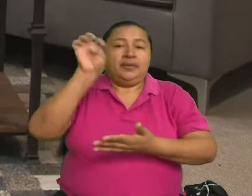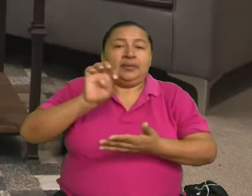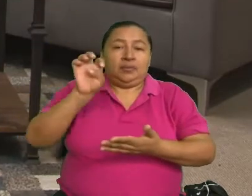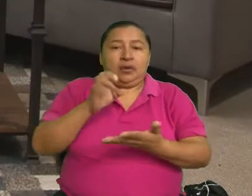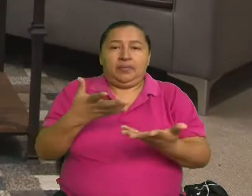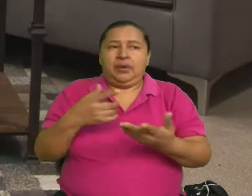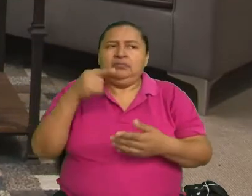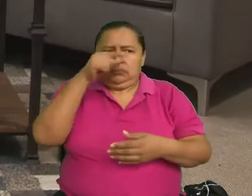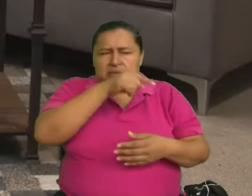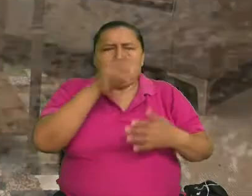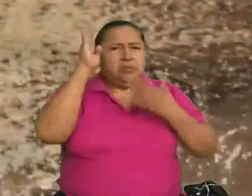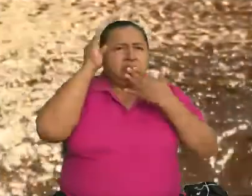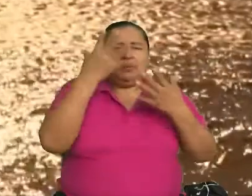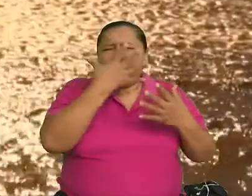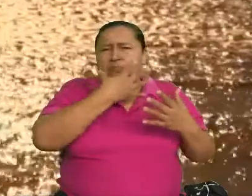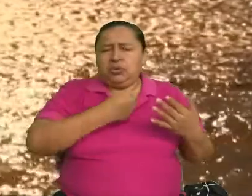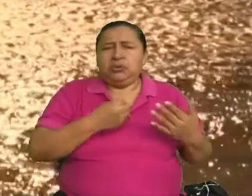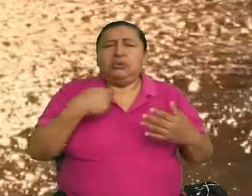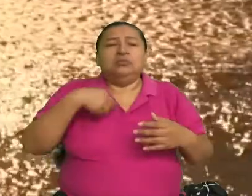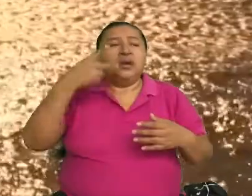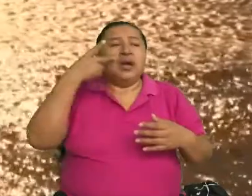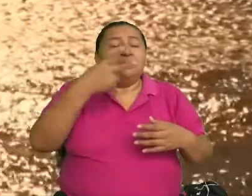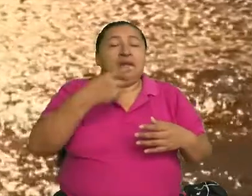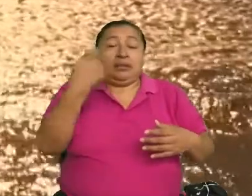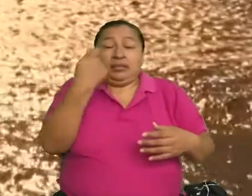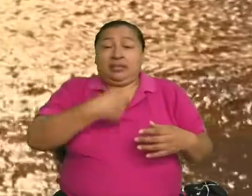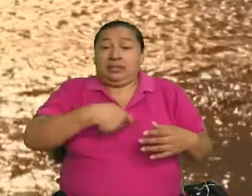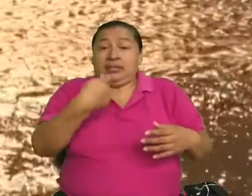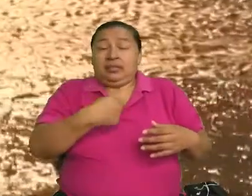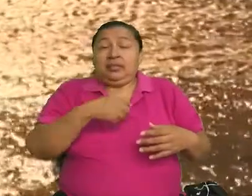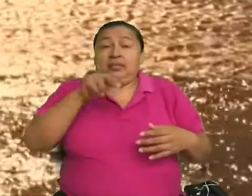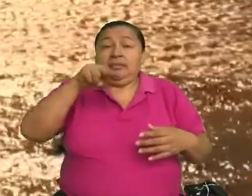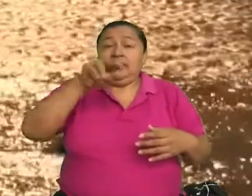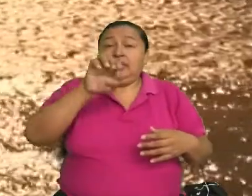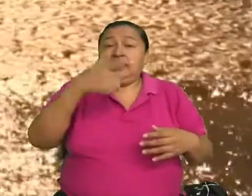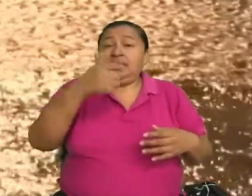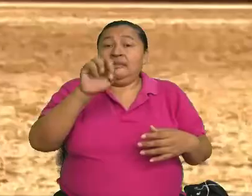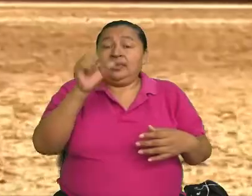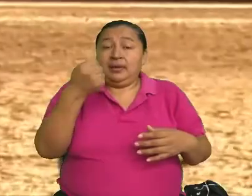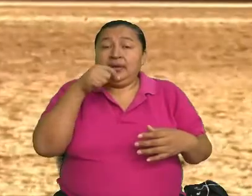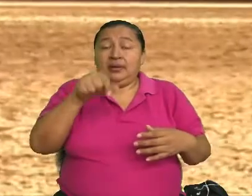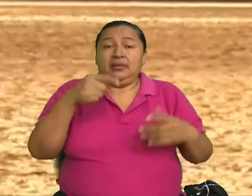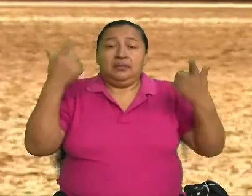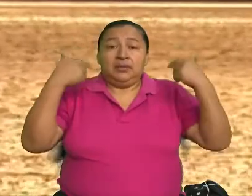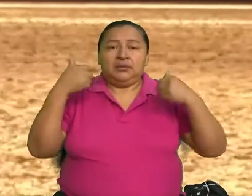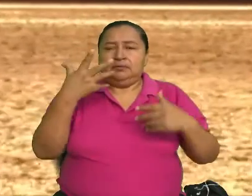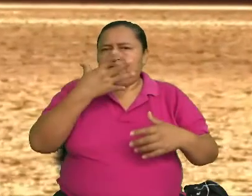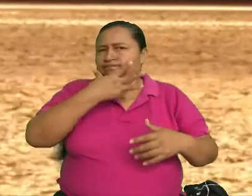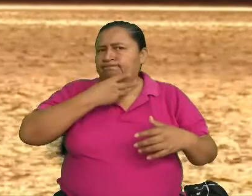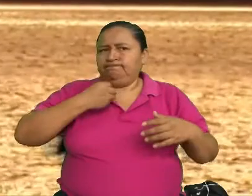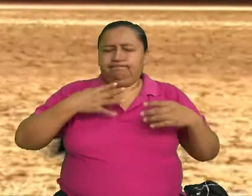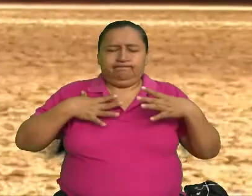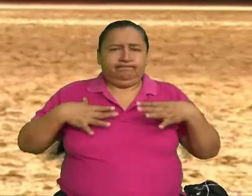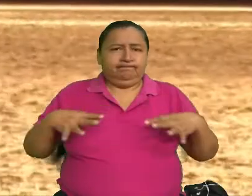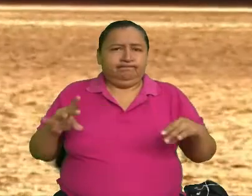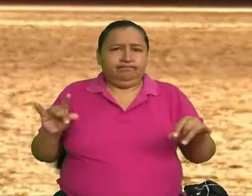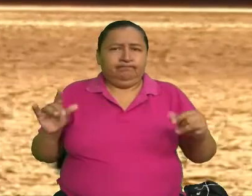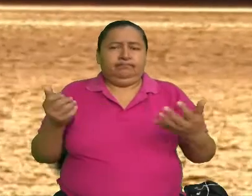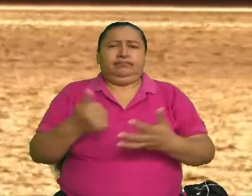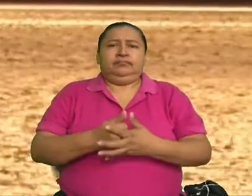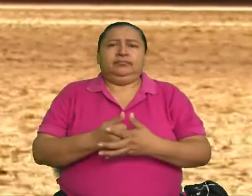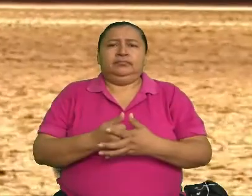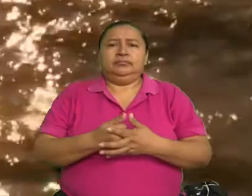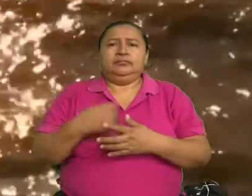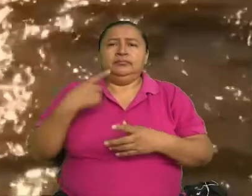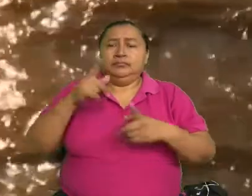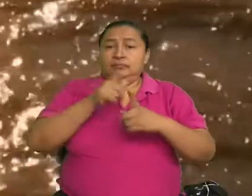trajes lindísimos. Vaya a ver los bailes de negra de Masaya. Los bailes de negra son una belleza. Vaya a verlo en el